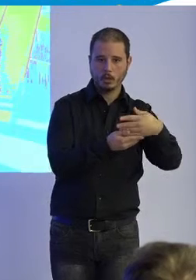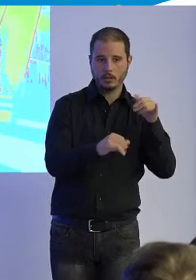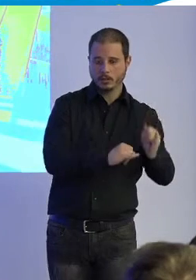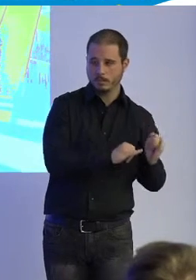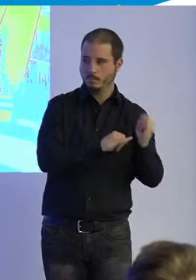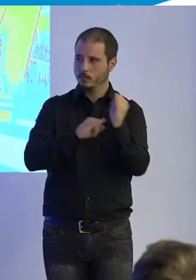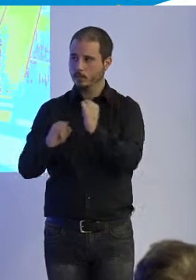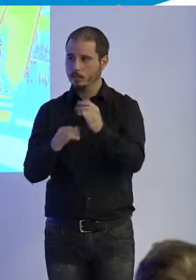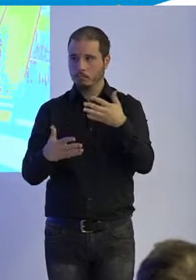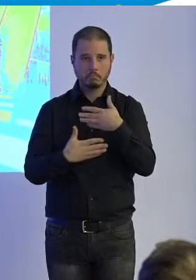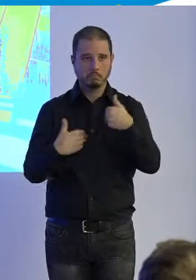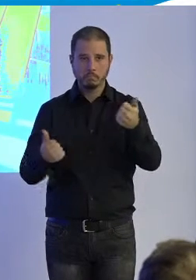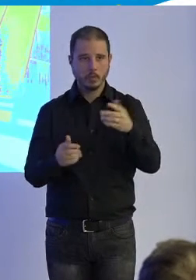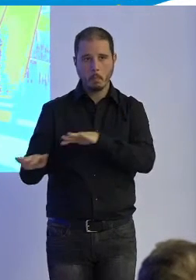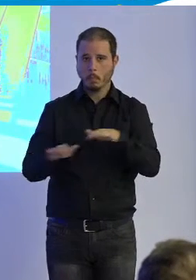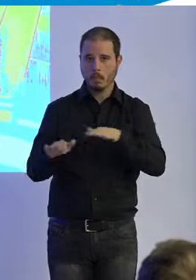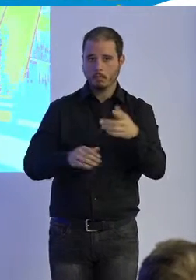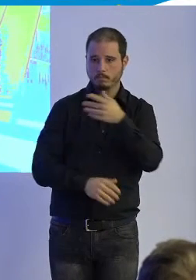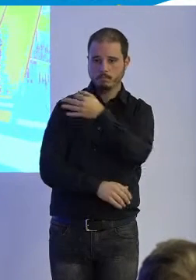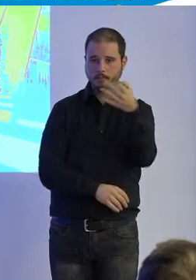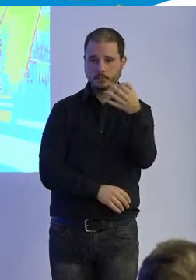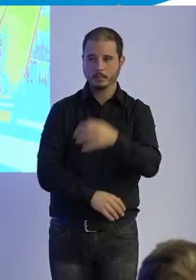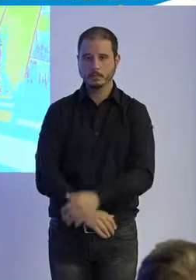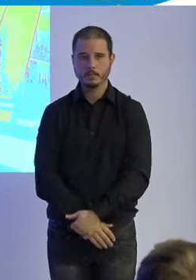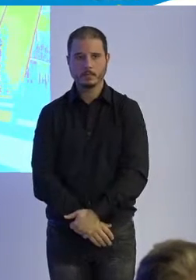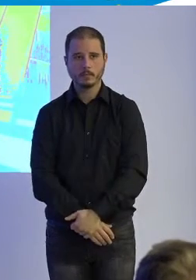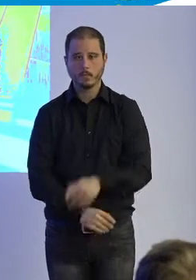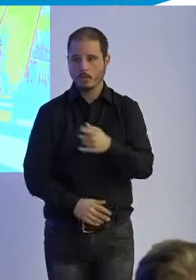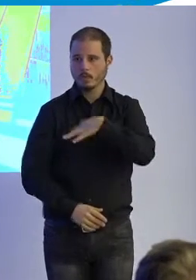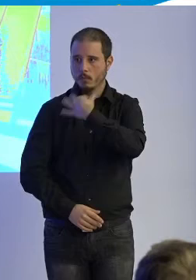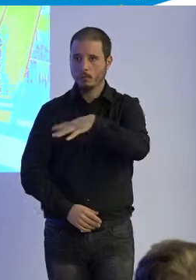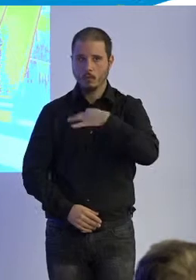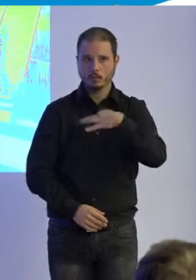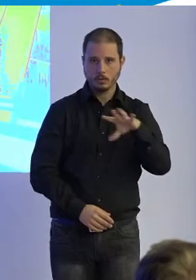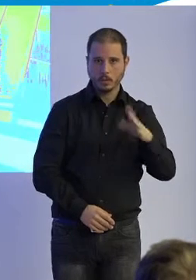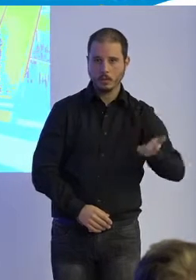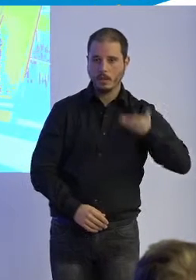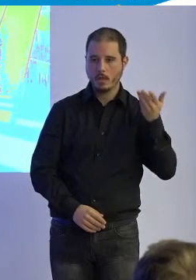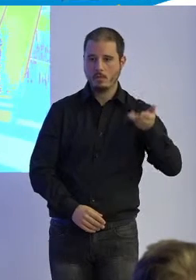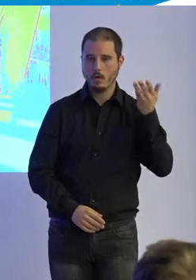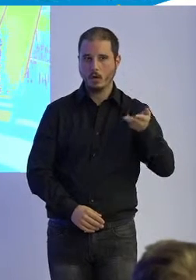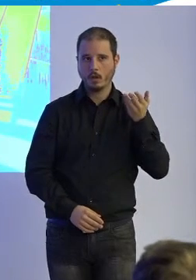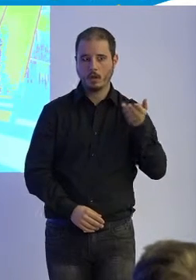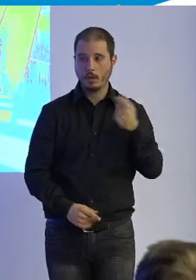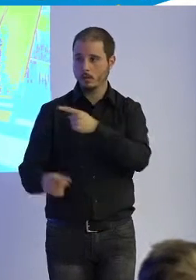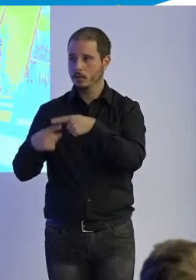sitio. ¿Vale? Entonces, las posibilidades que empezamos a tener son muy, muy importantes. Cosas que estamos